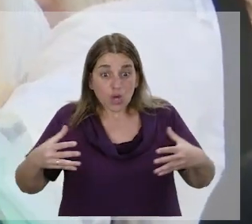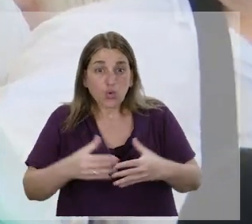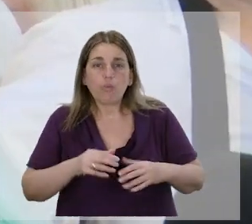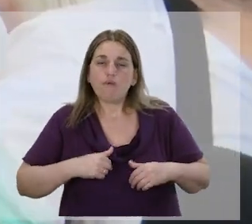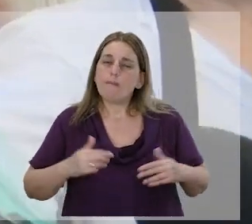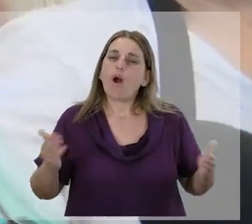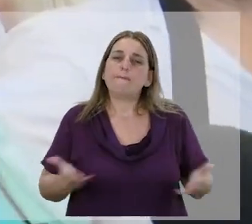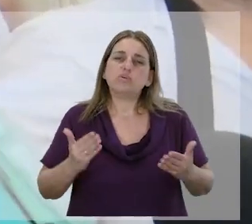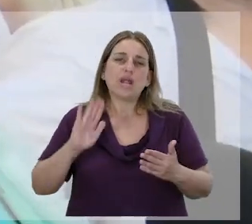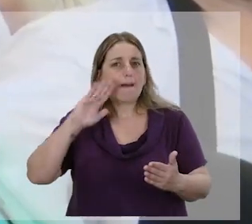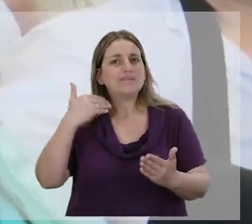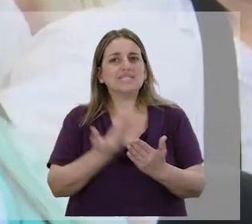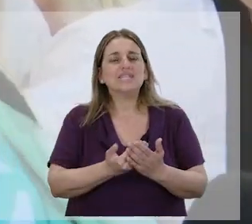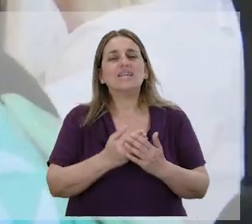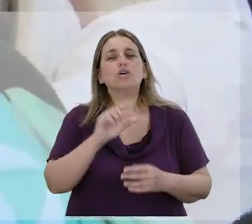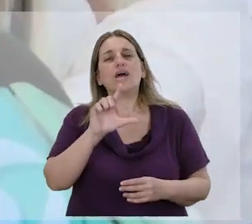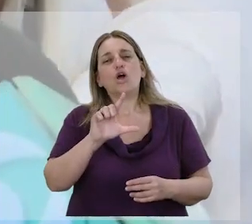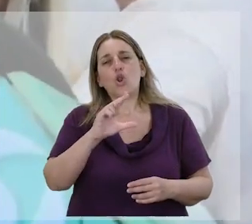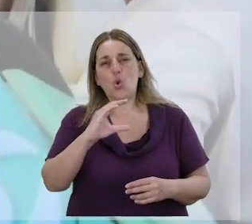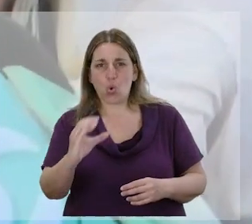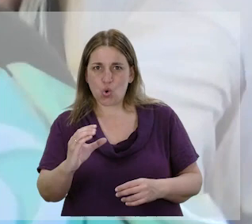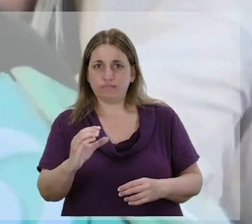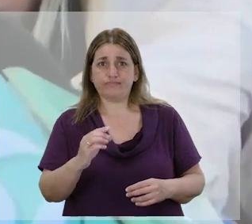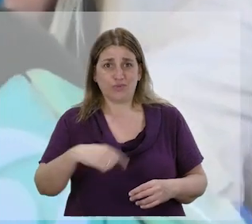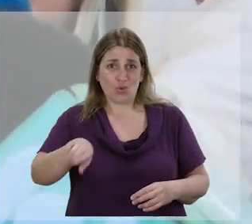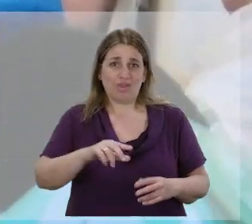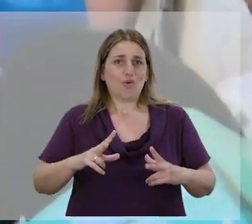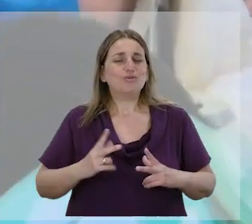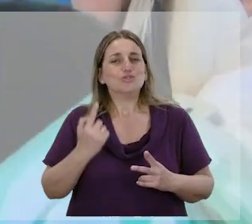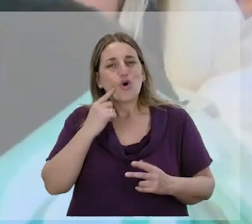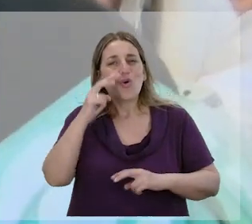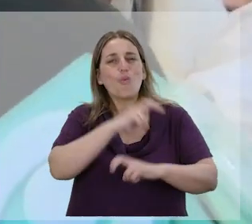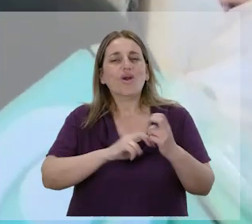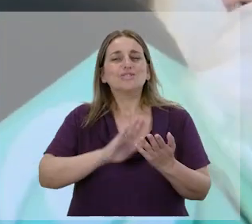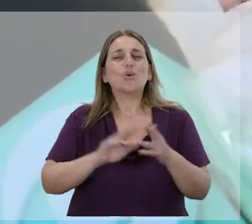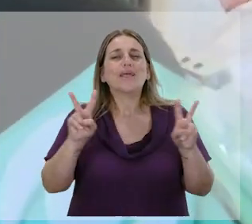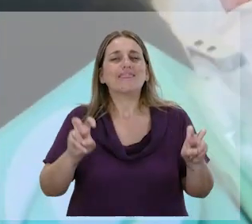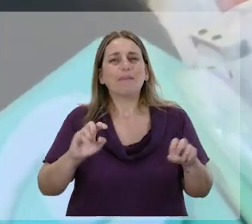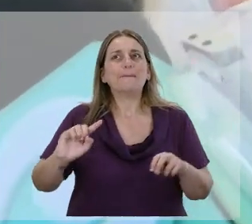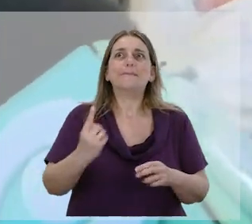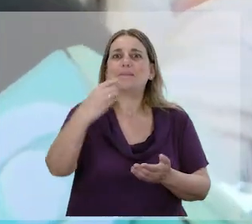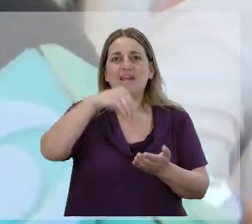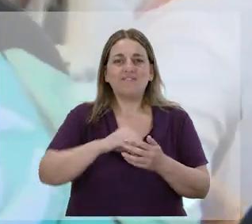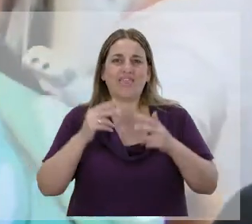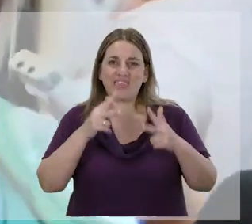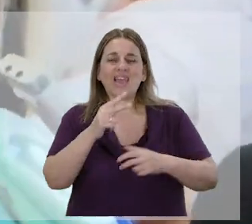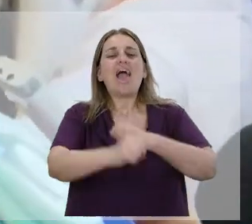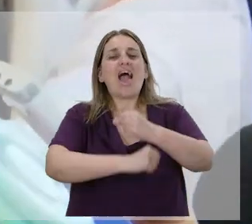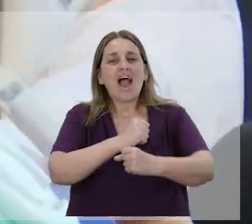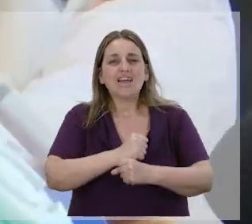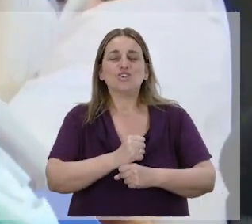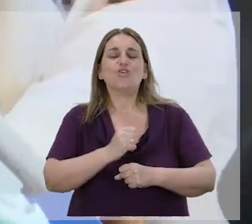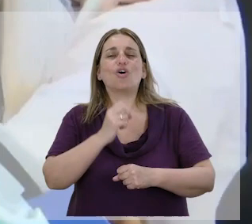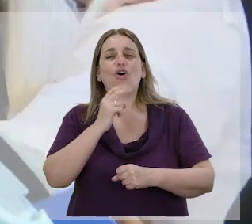ganamos, vamos a impulsar una ley de urgente conciliación. ¿Saben cuál fue la primera vez que el otro día busqué un registro de que hablamos de la